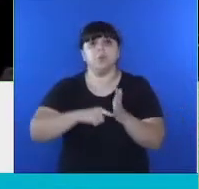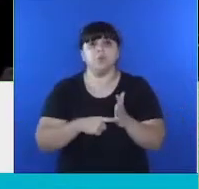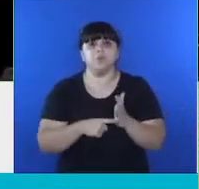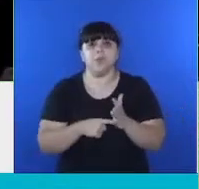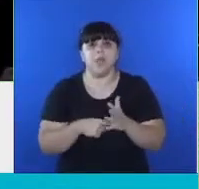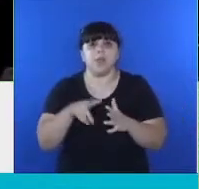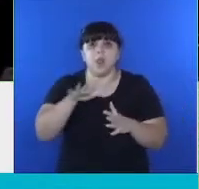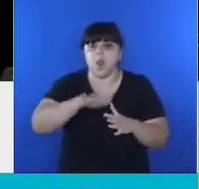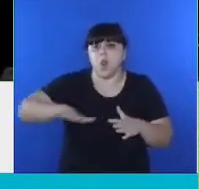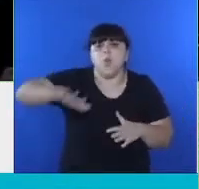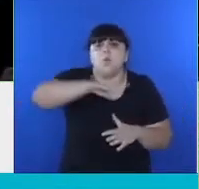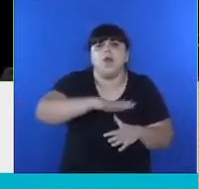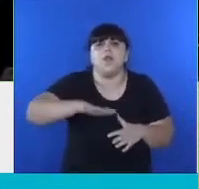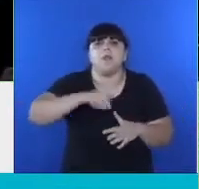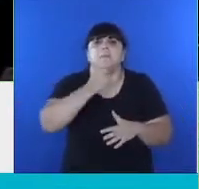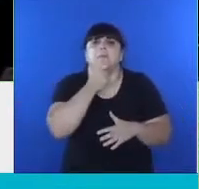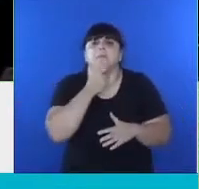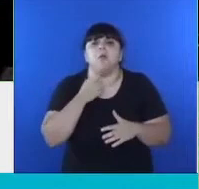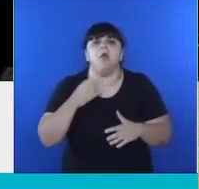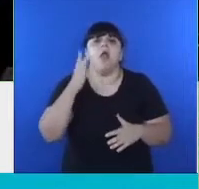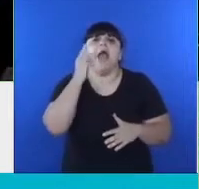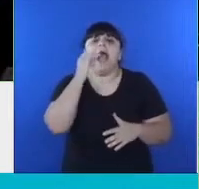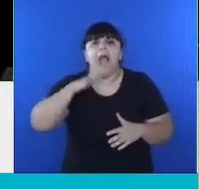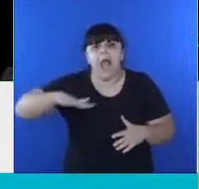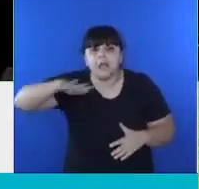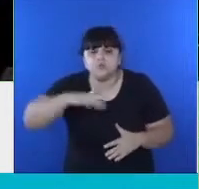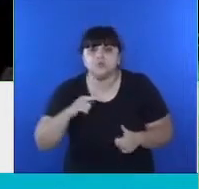que localidades como Azul